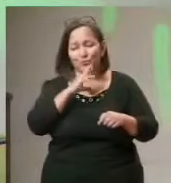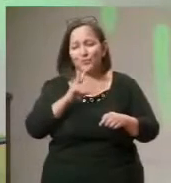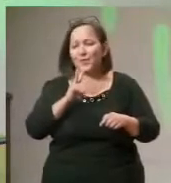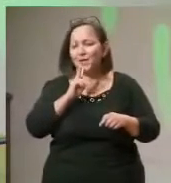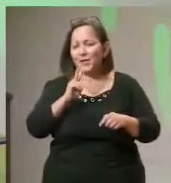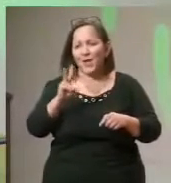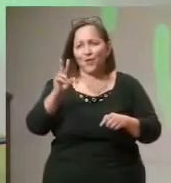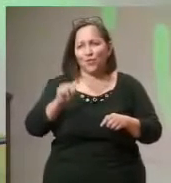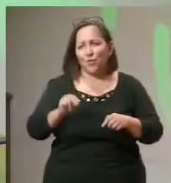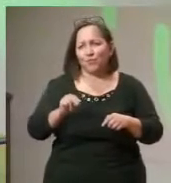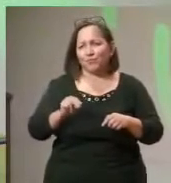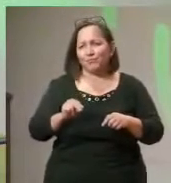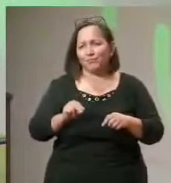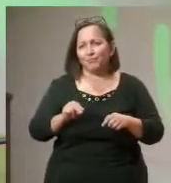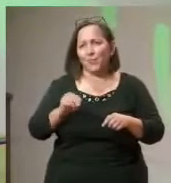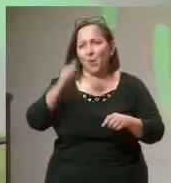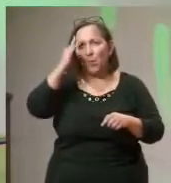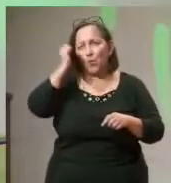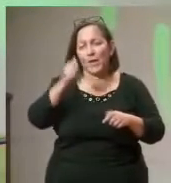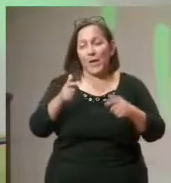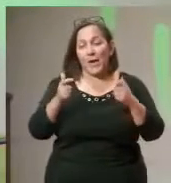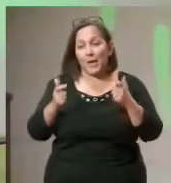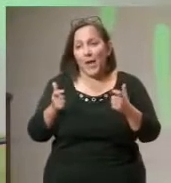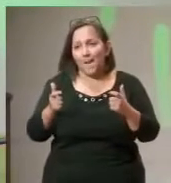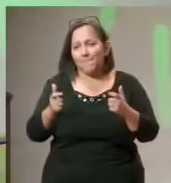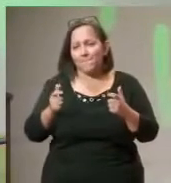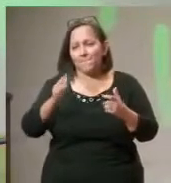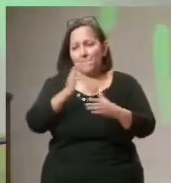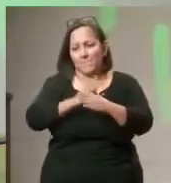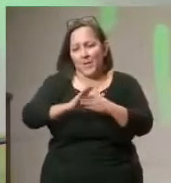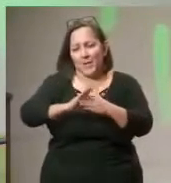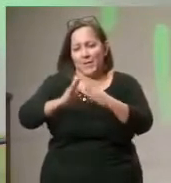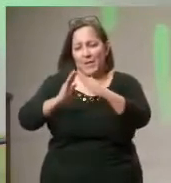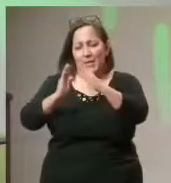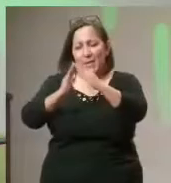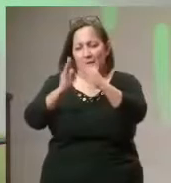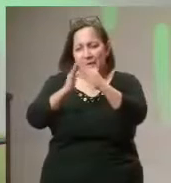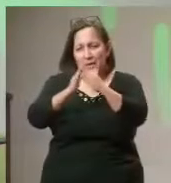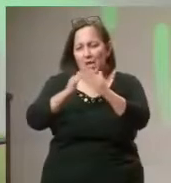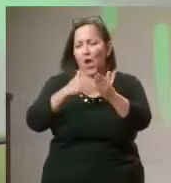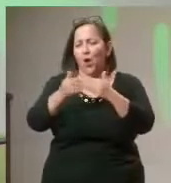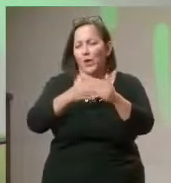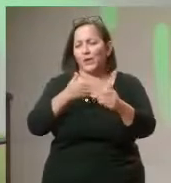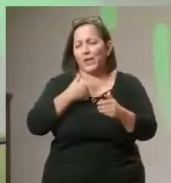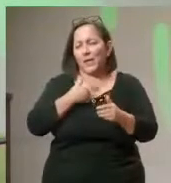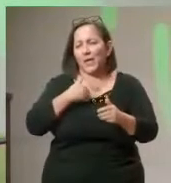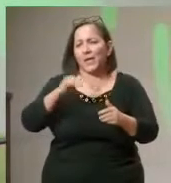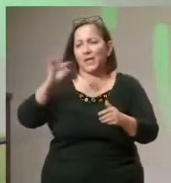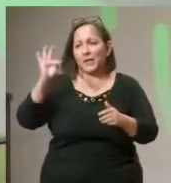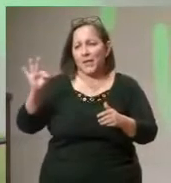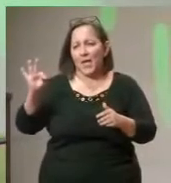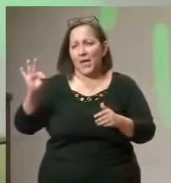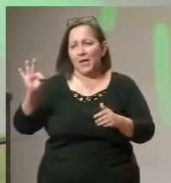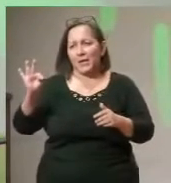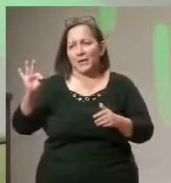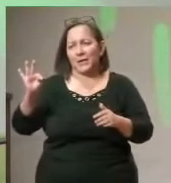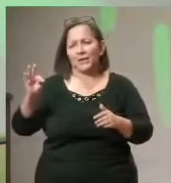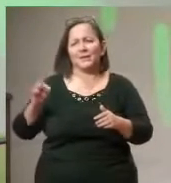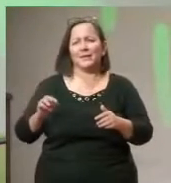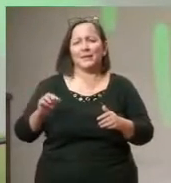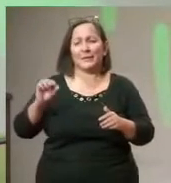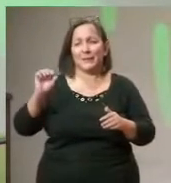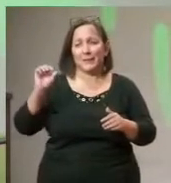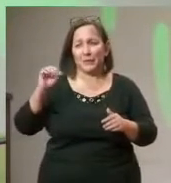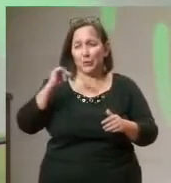no es así, porque gran parte de las viviendas, aunque tengan tanque séptico, envían sus aguas jabonosas a